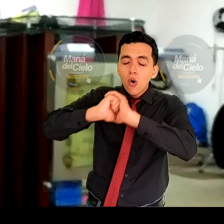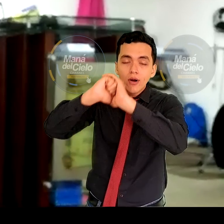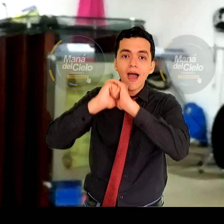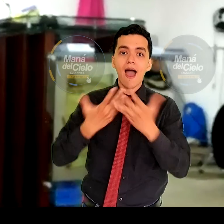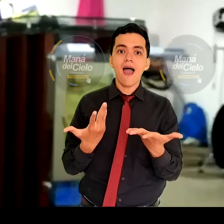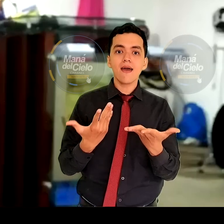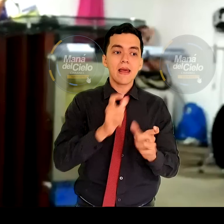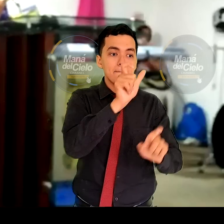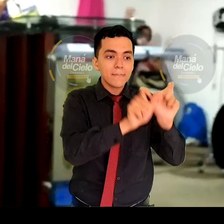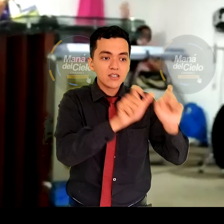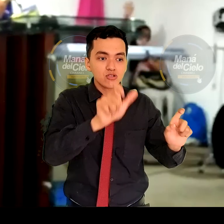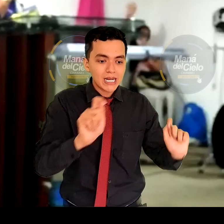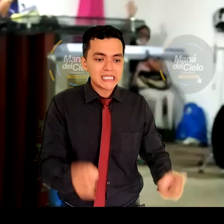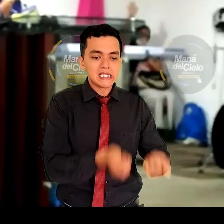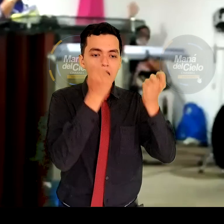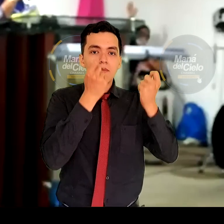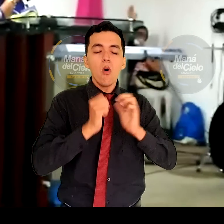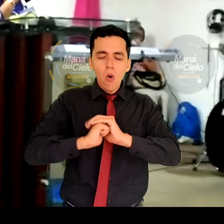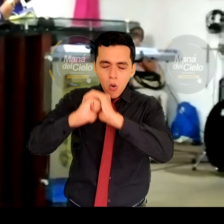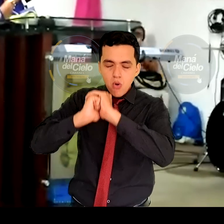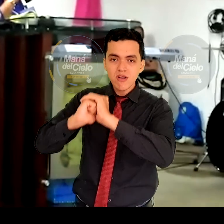nuestros.